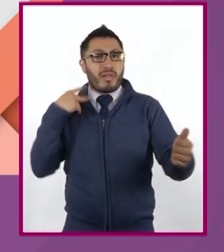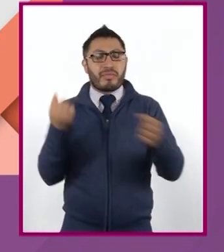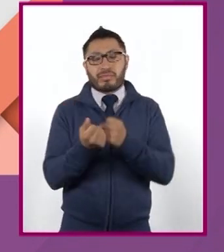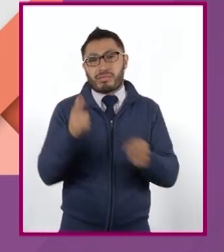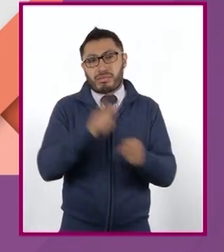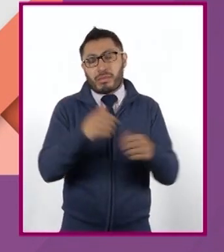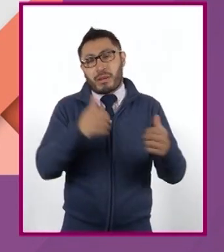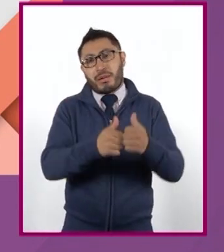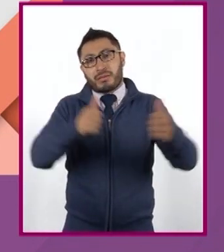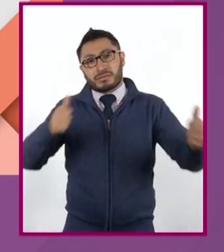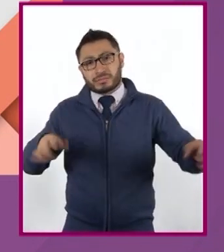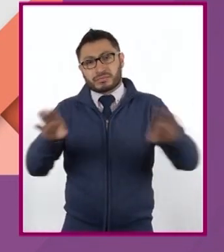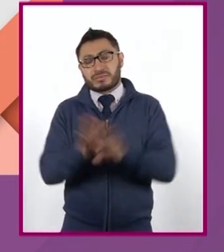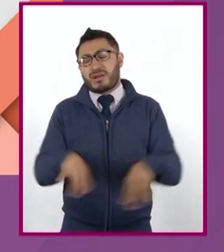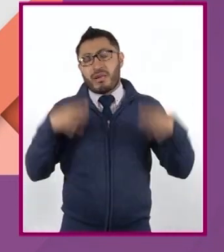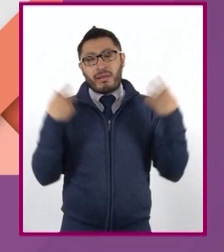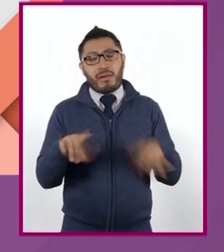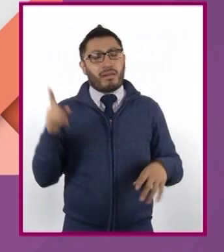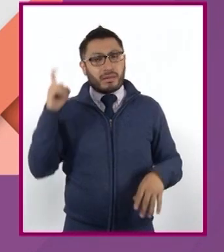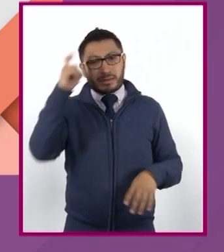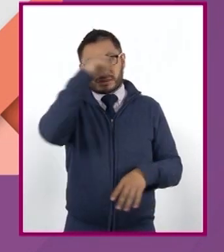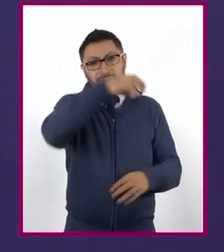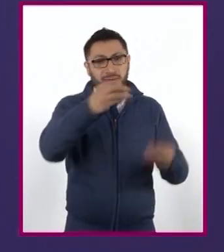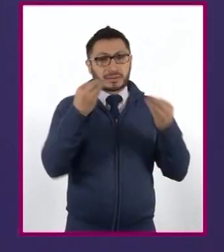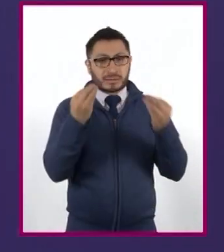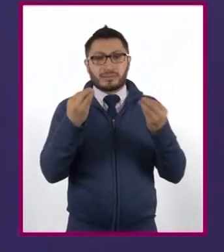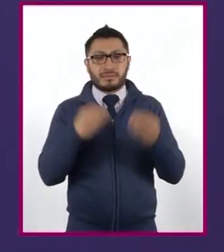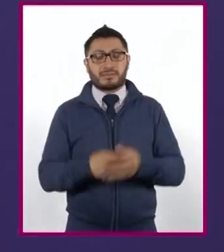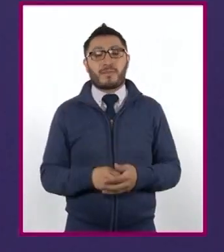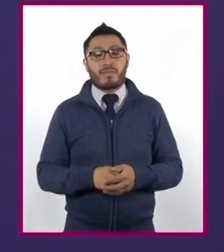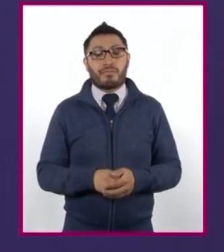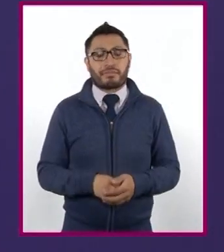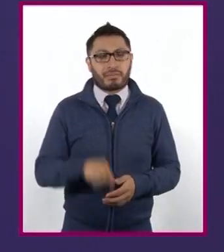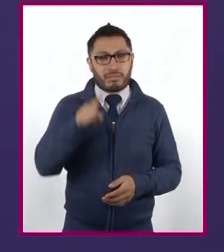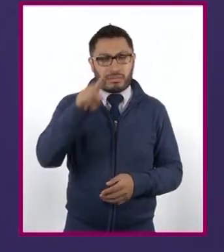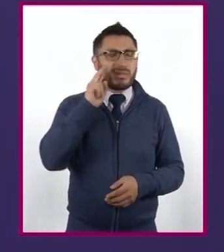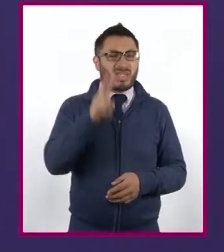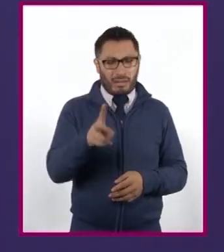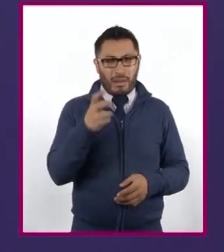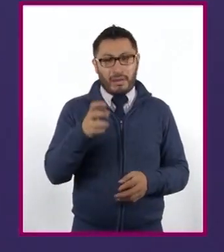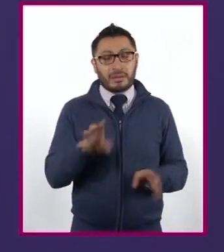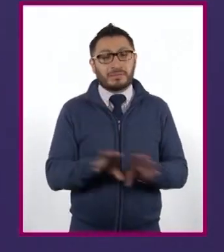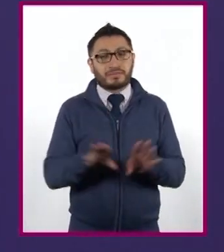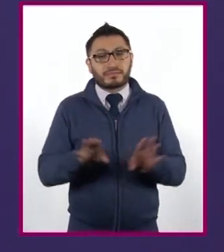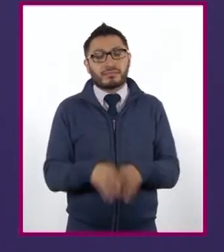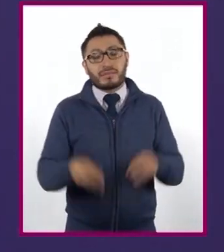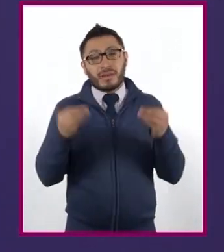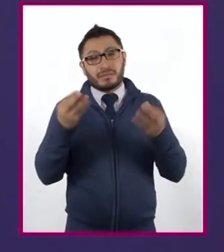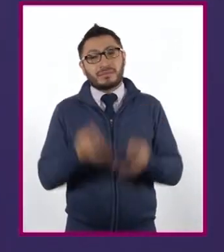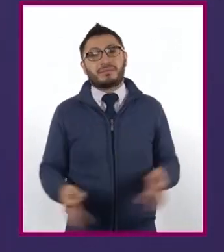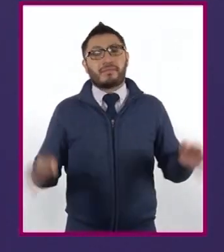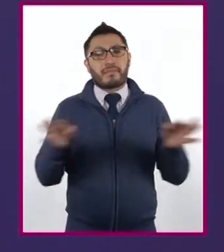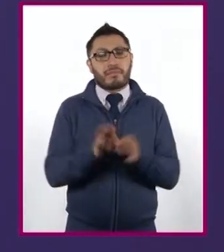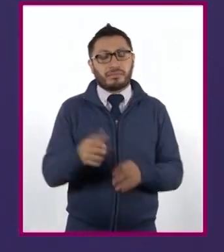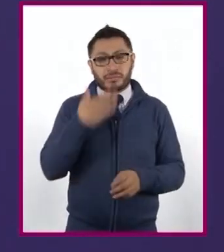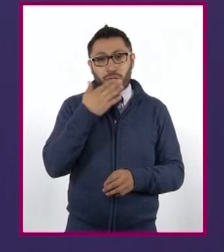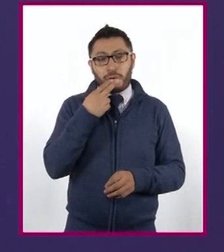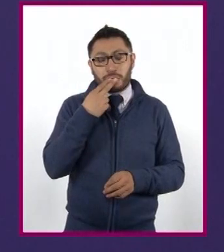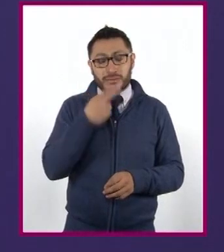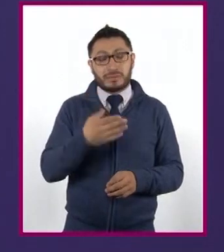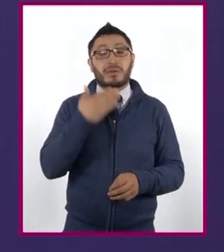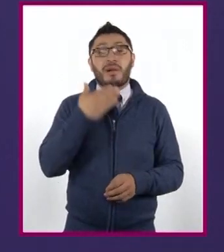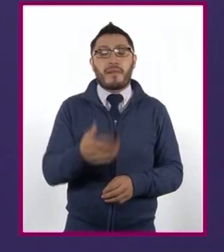social, esto se vuelve muy complicado. Como habrán visto, es muy importante saber utilizar